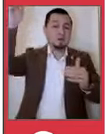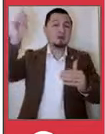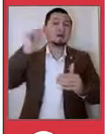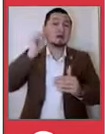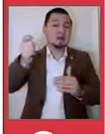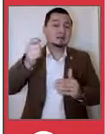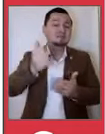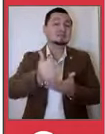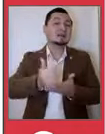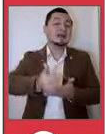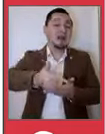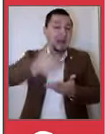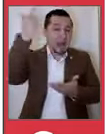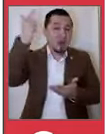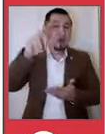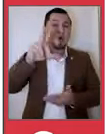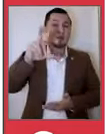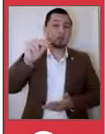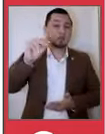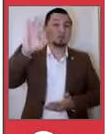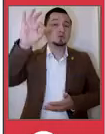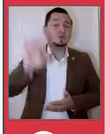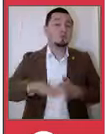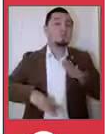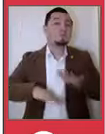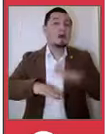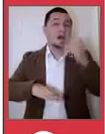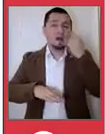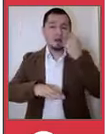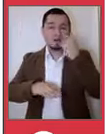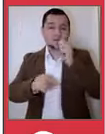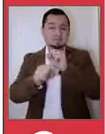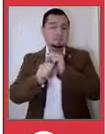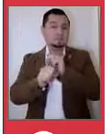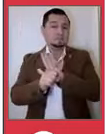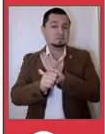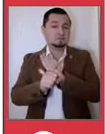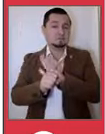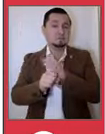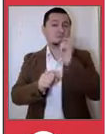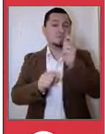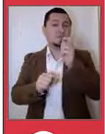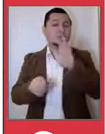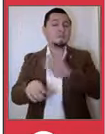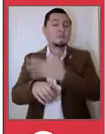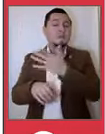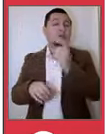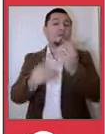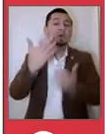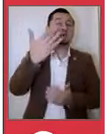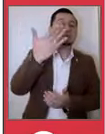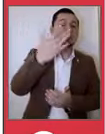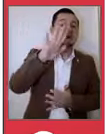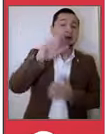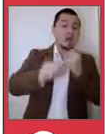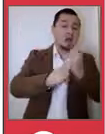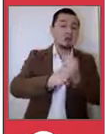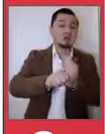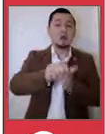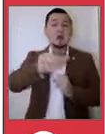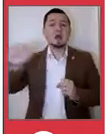el 80 por ciento de las muertes por comida se da entre la población de 55 años o más